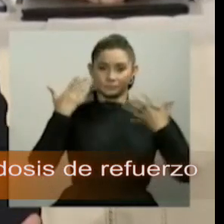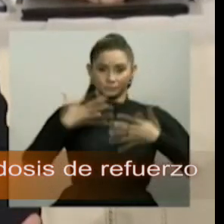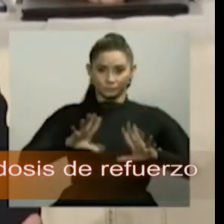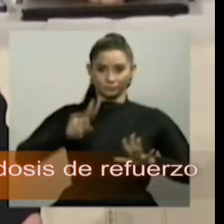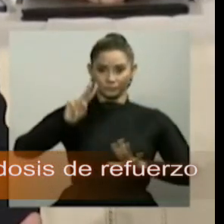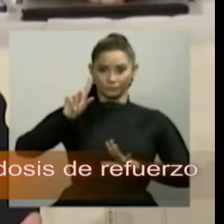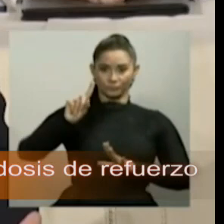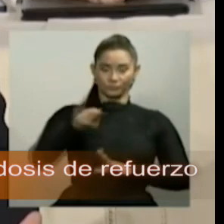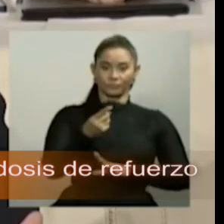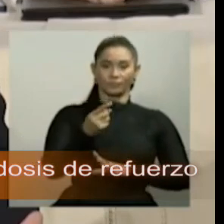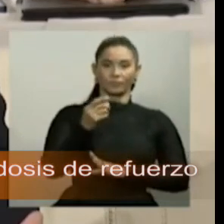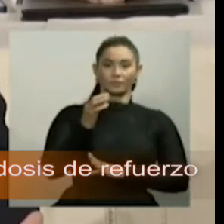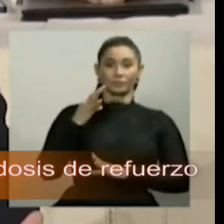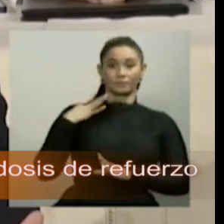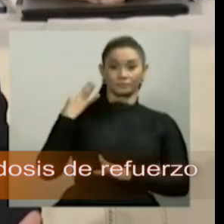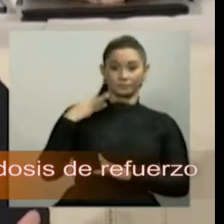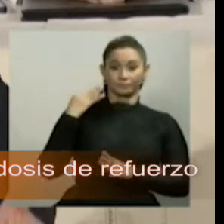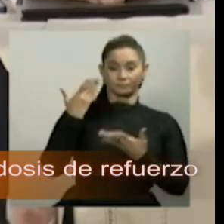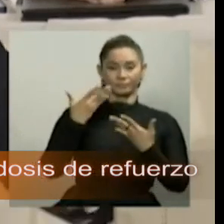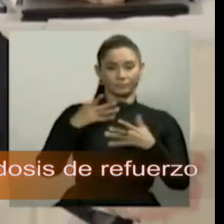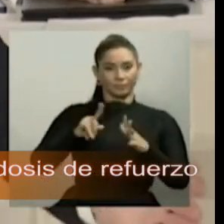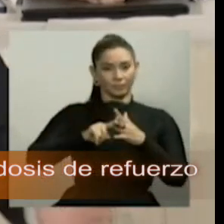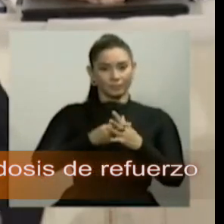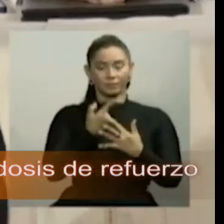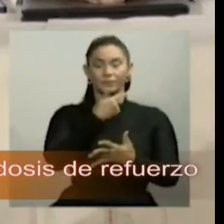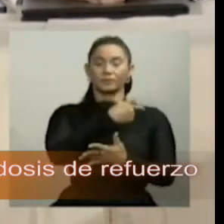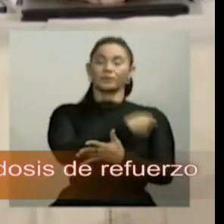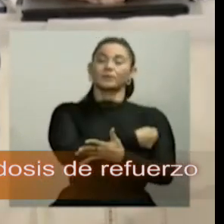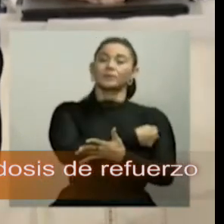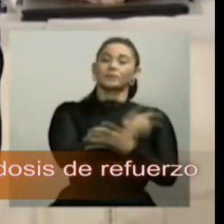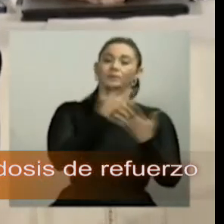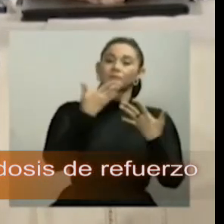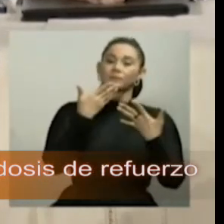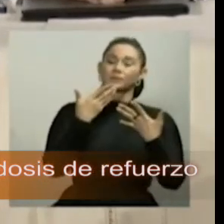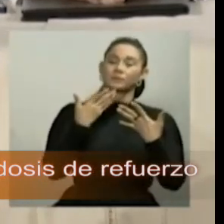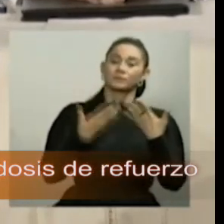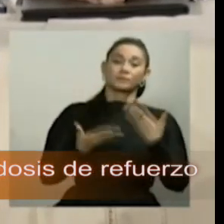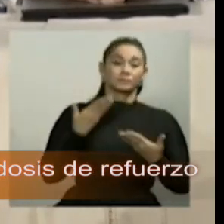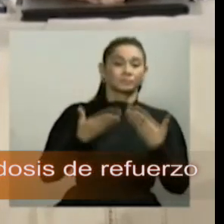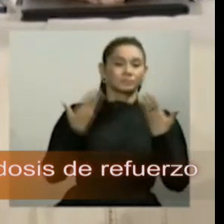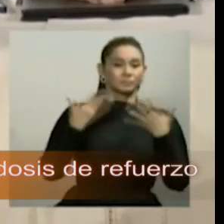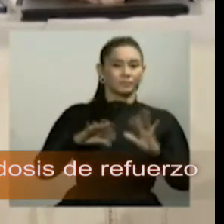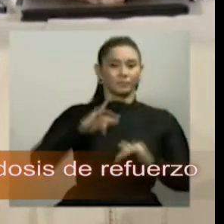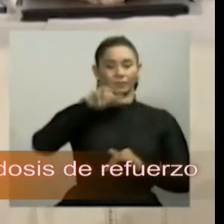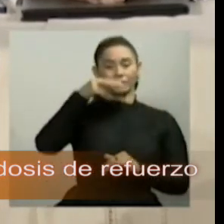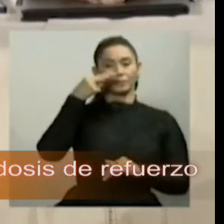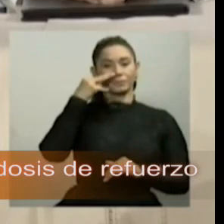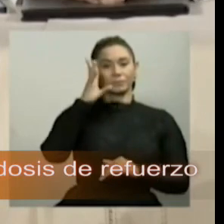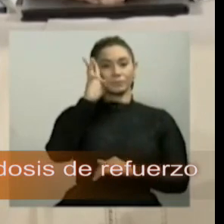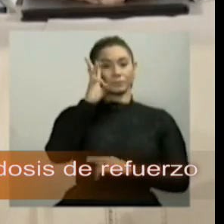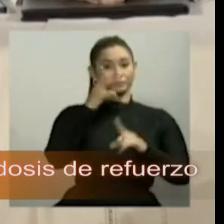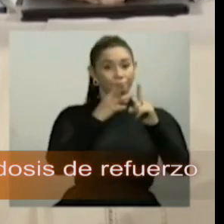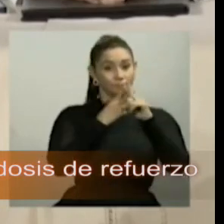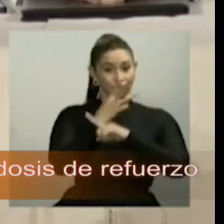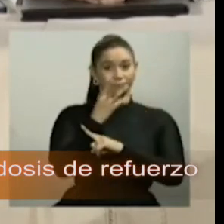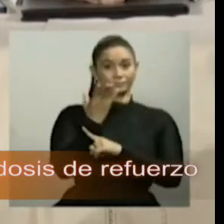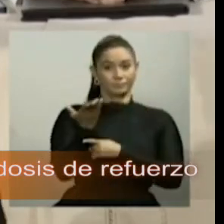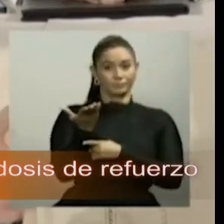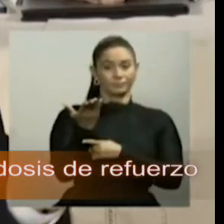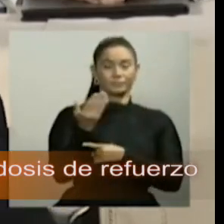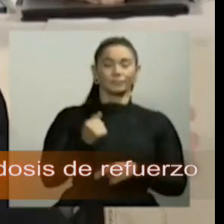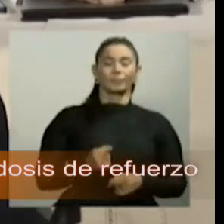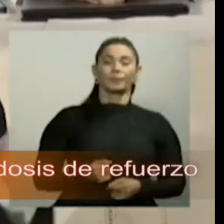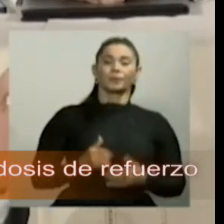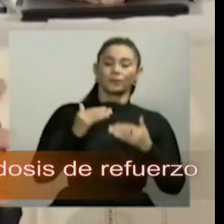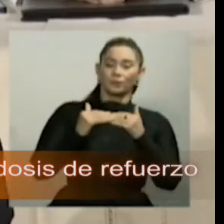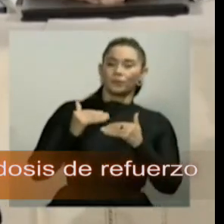vacunación nuestra fue en febrero, que prácticamente serán ya en julio 6 meses. Entonces vamos